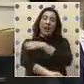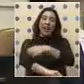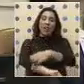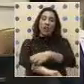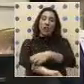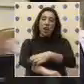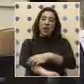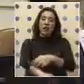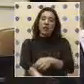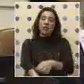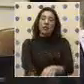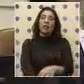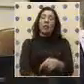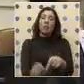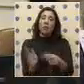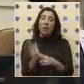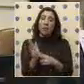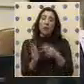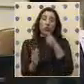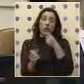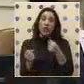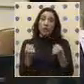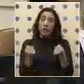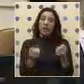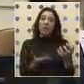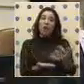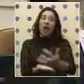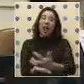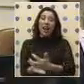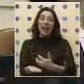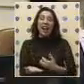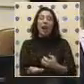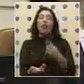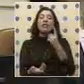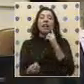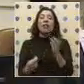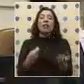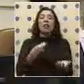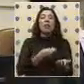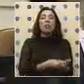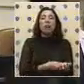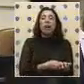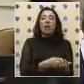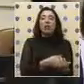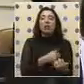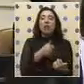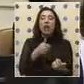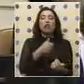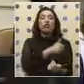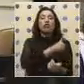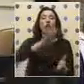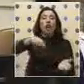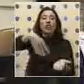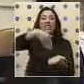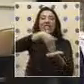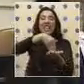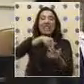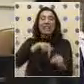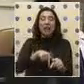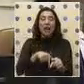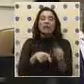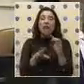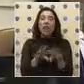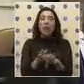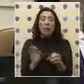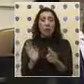contrario, si bien es potente este impuesto verde, la recaudación nuevamente se concentra y esta recaudación es centralista, a pesar de estar